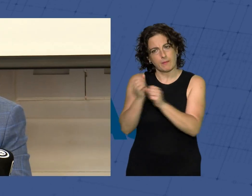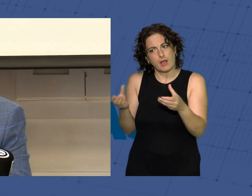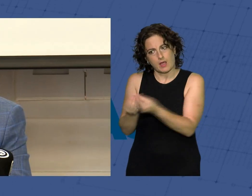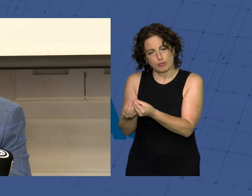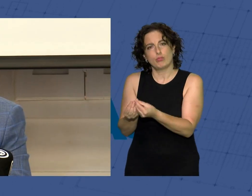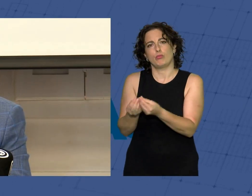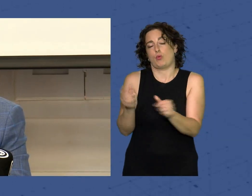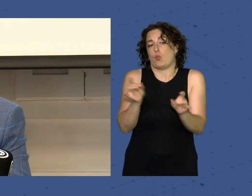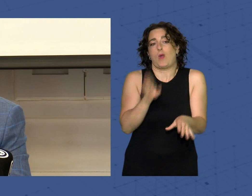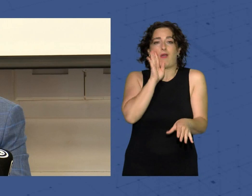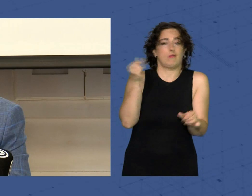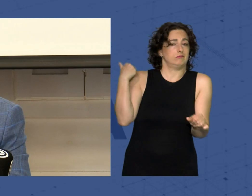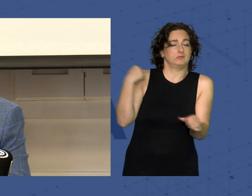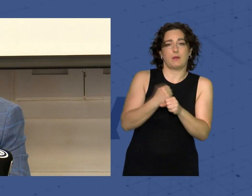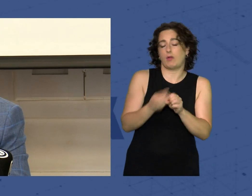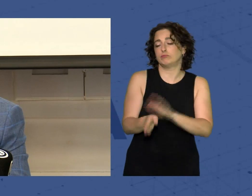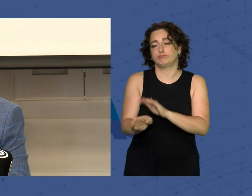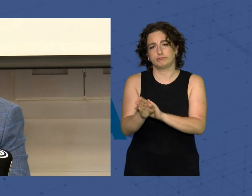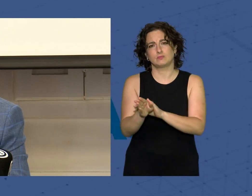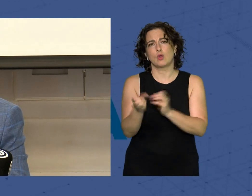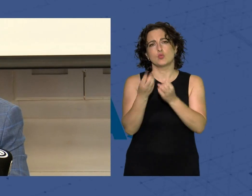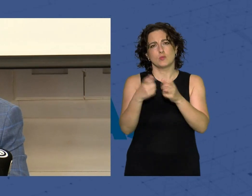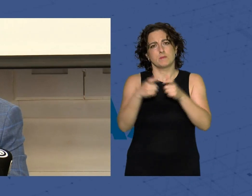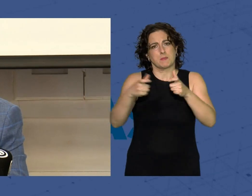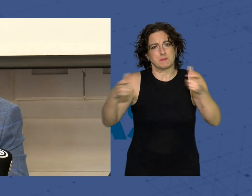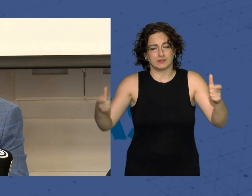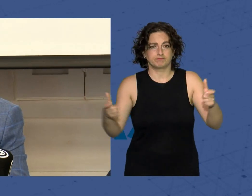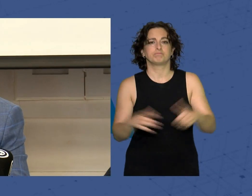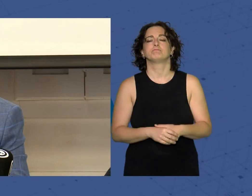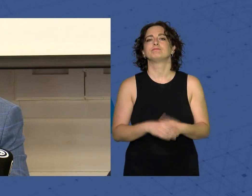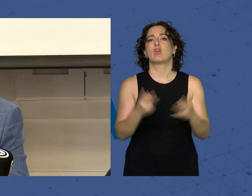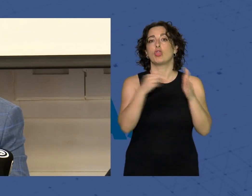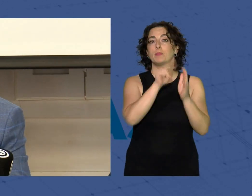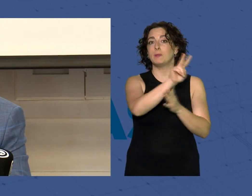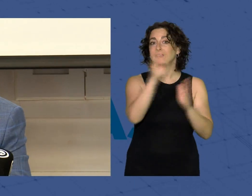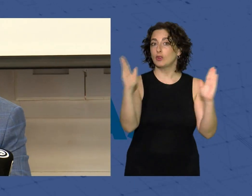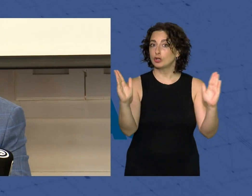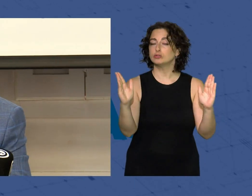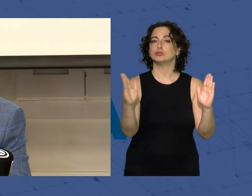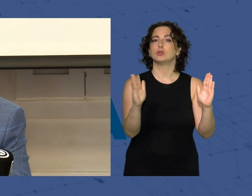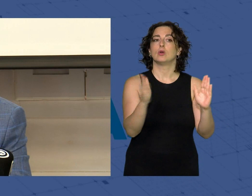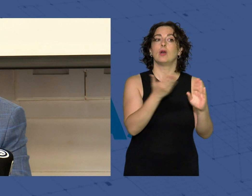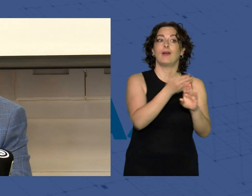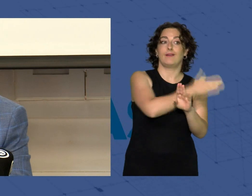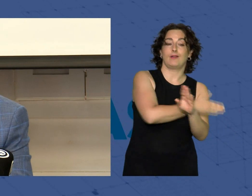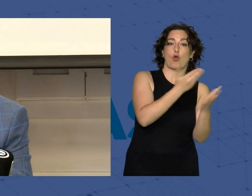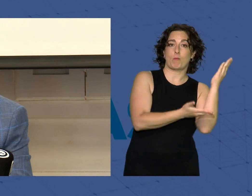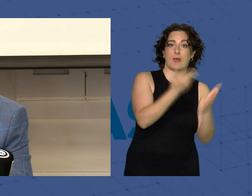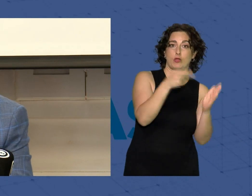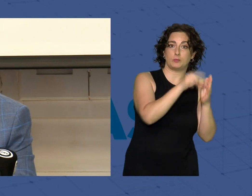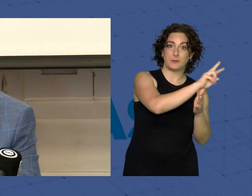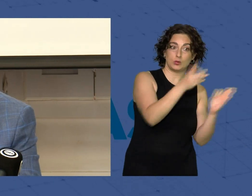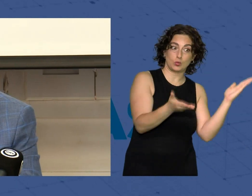estábamos trabajando, y lamentablemente con un número creciente. 2022 subió respecto a